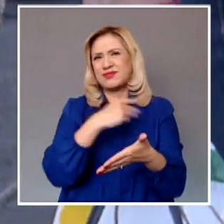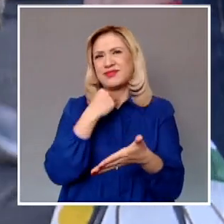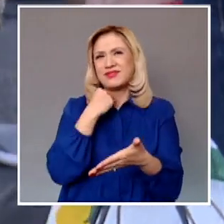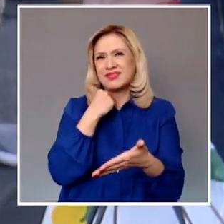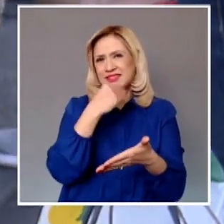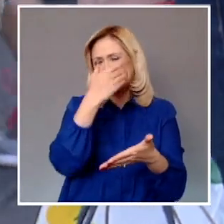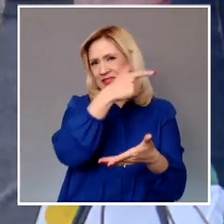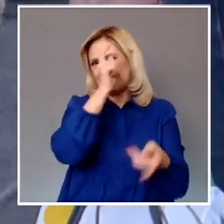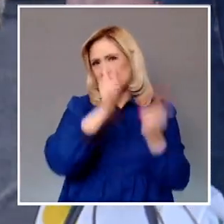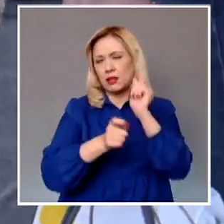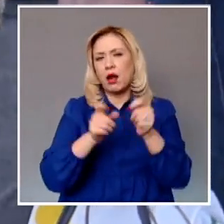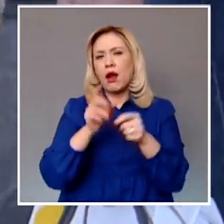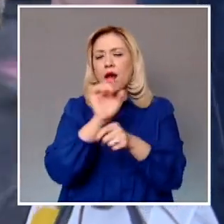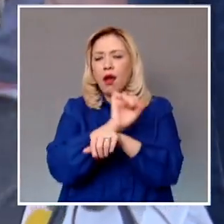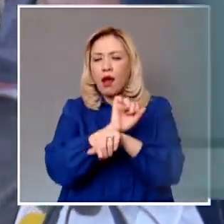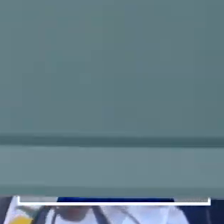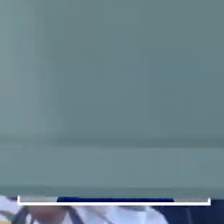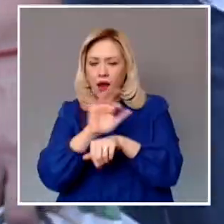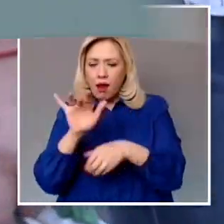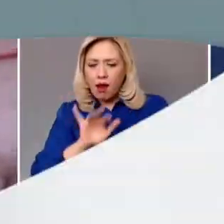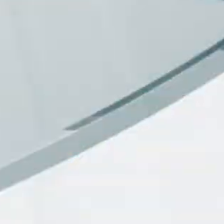una situación de desventaja.